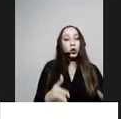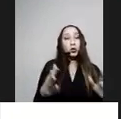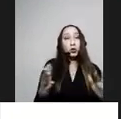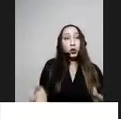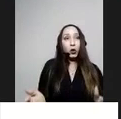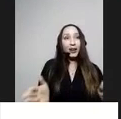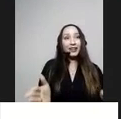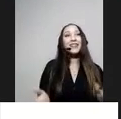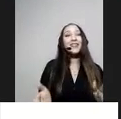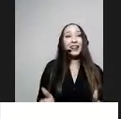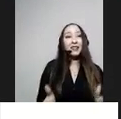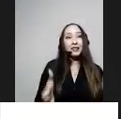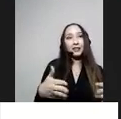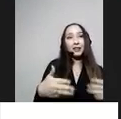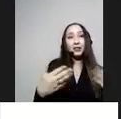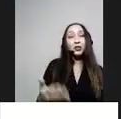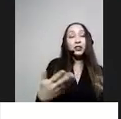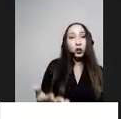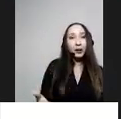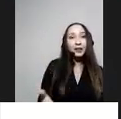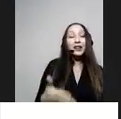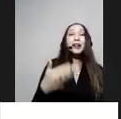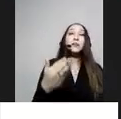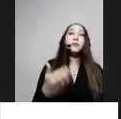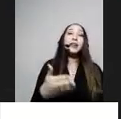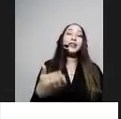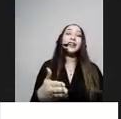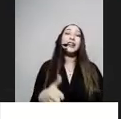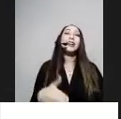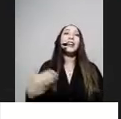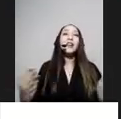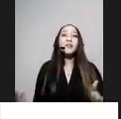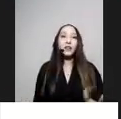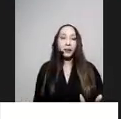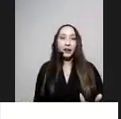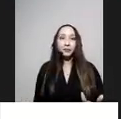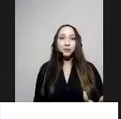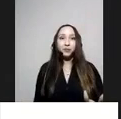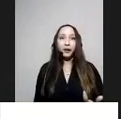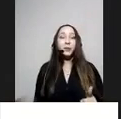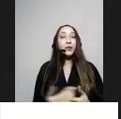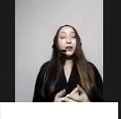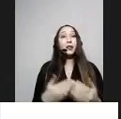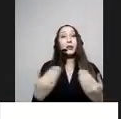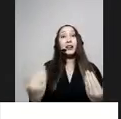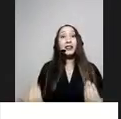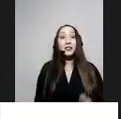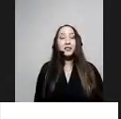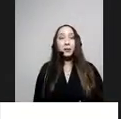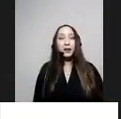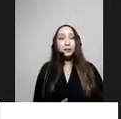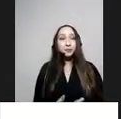no controlo estas variables y esos síntomas, va a desencadenar enfermedad. ¿Okay? Entonces,